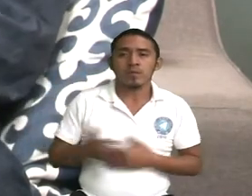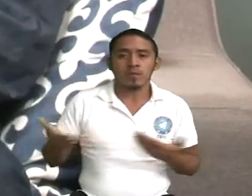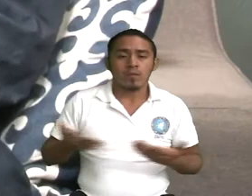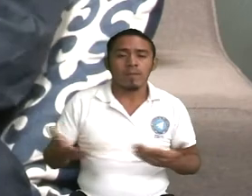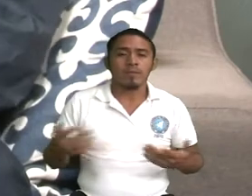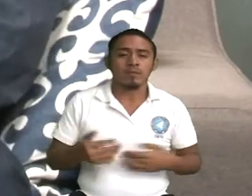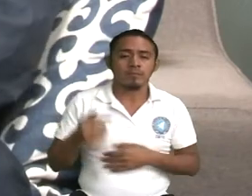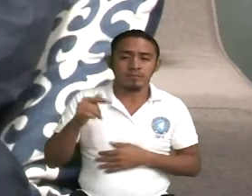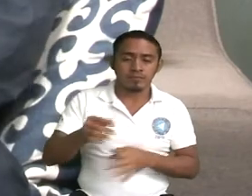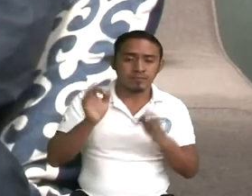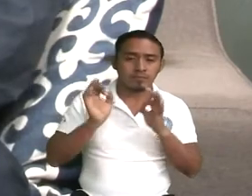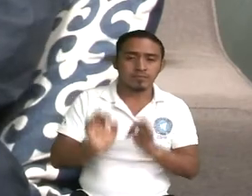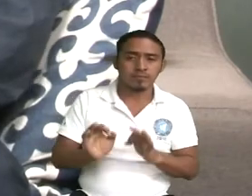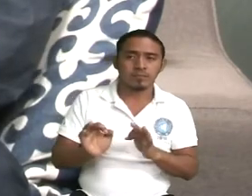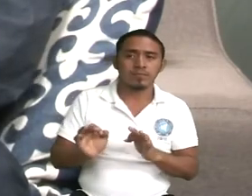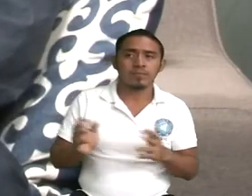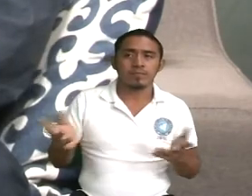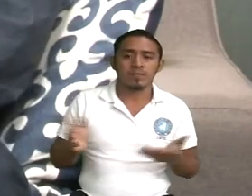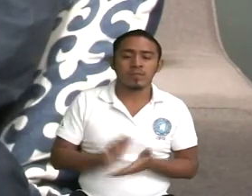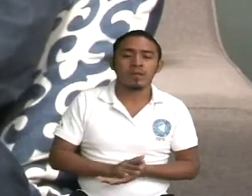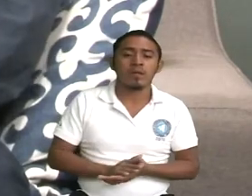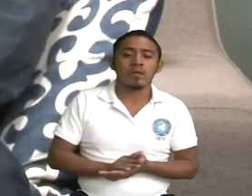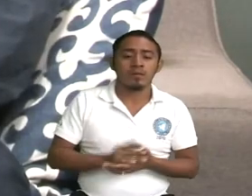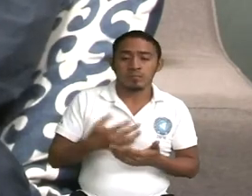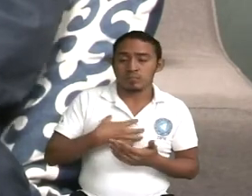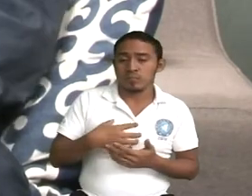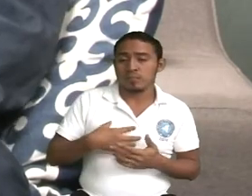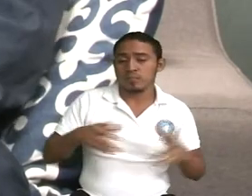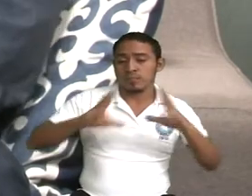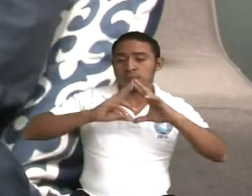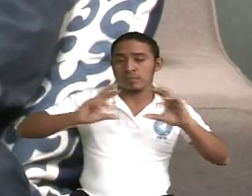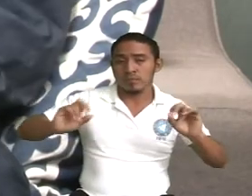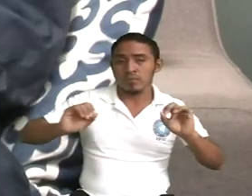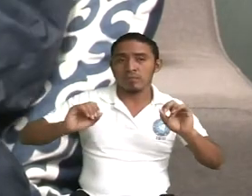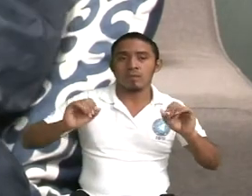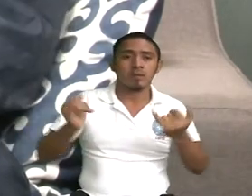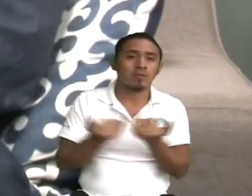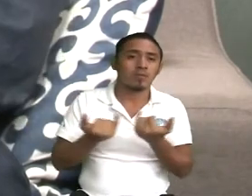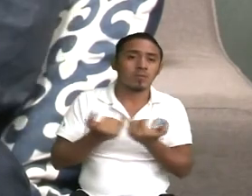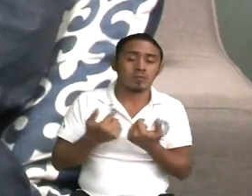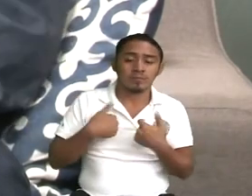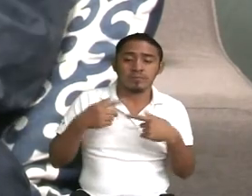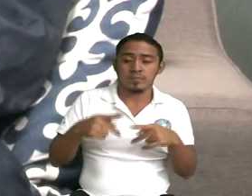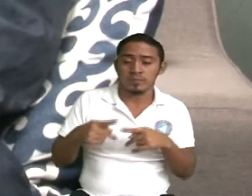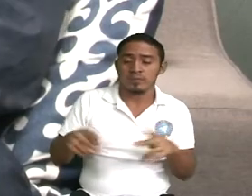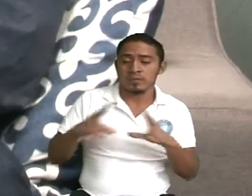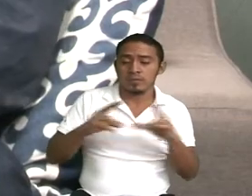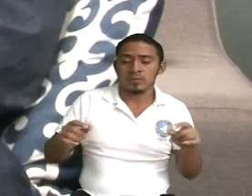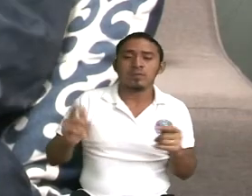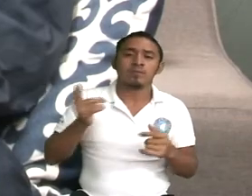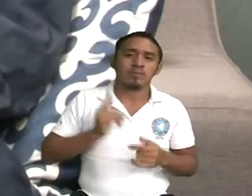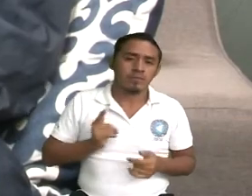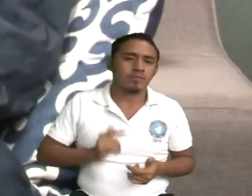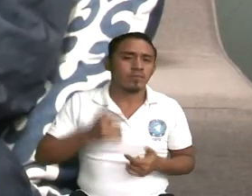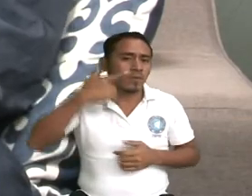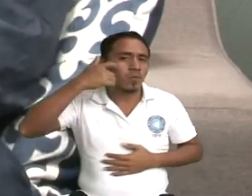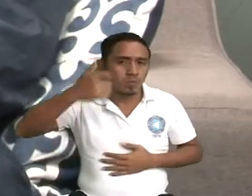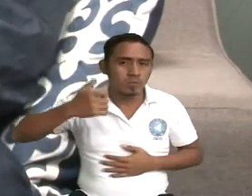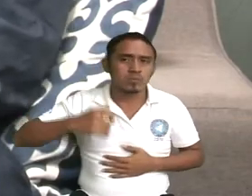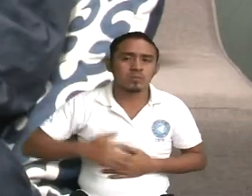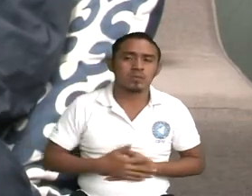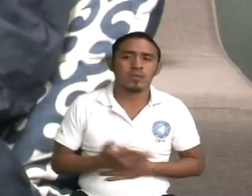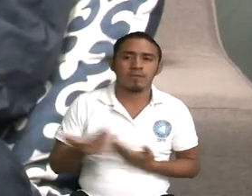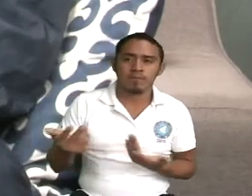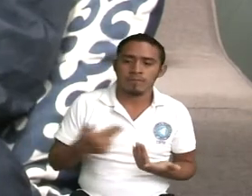exquisita gastronomía que tiene nuestro país y que nosotros, ¿verdad?, como nicaragüenses tenemos que conocerla,